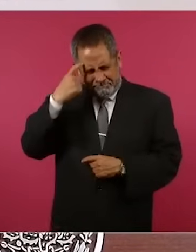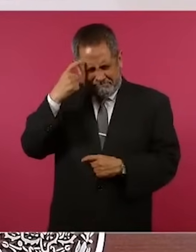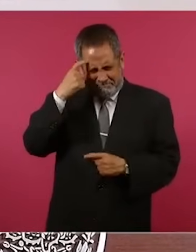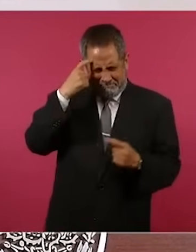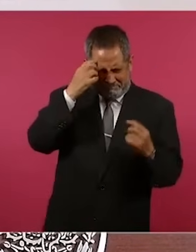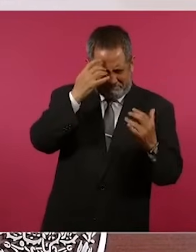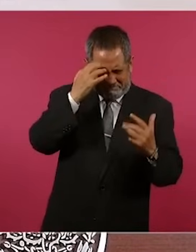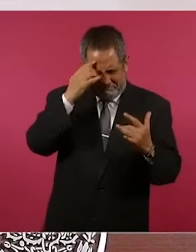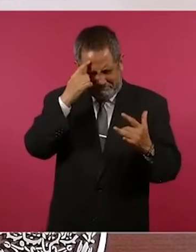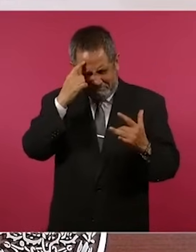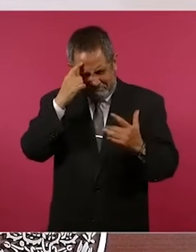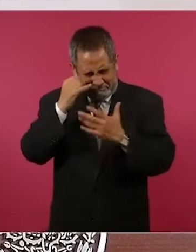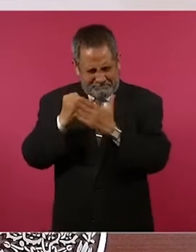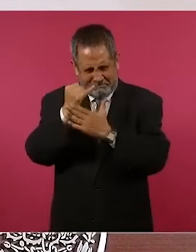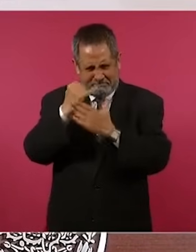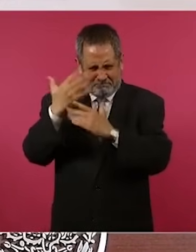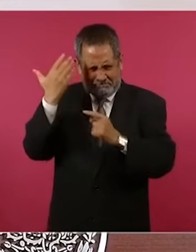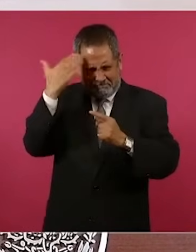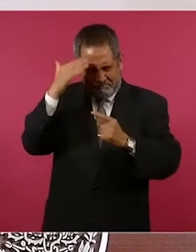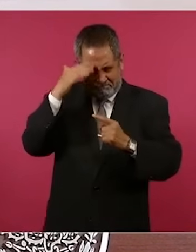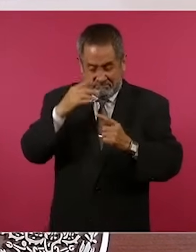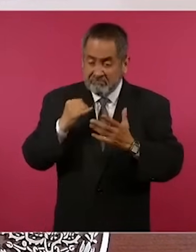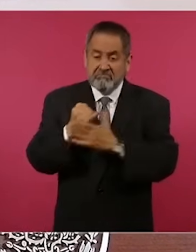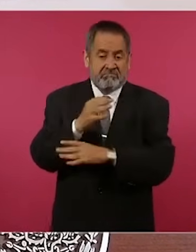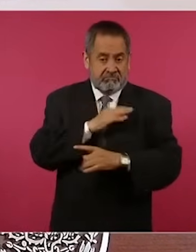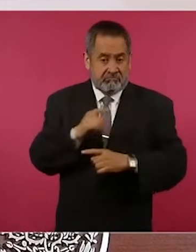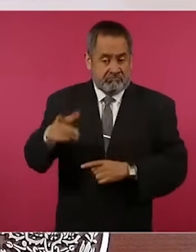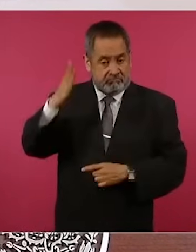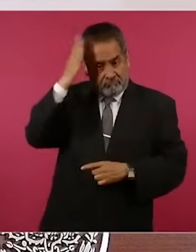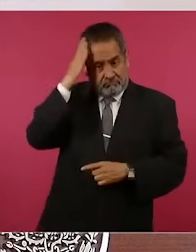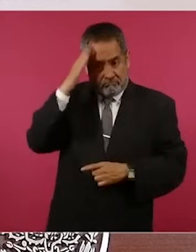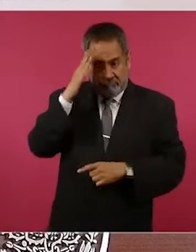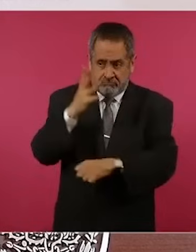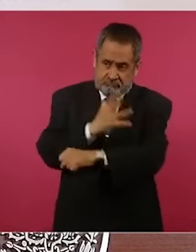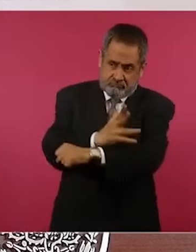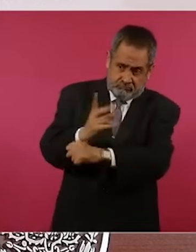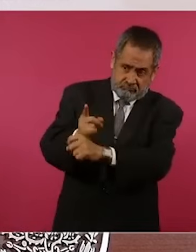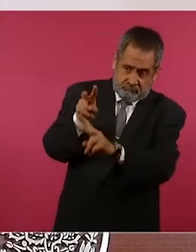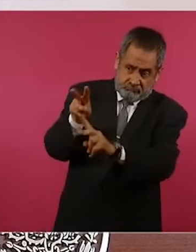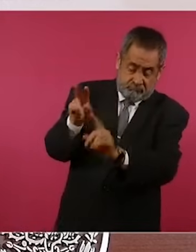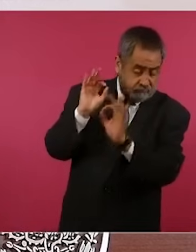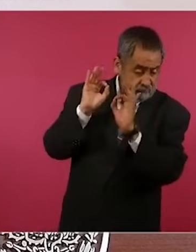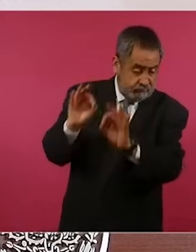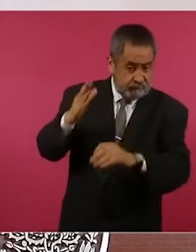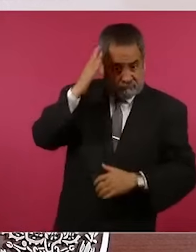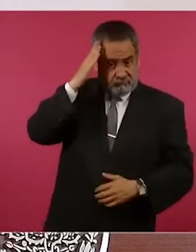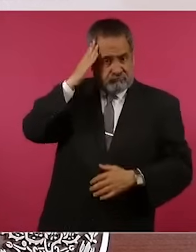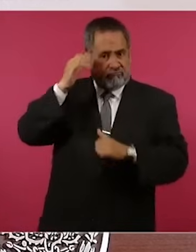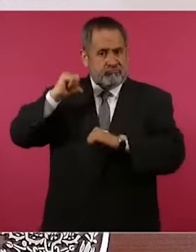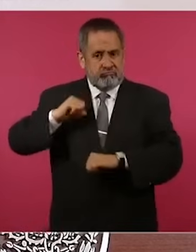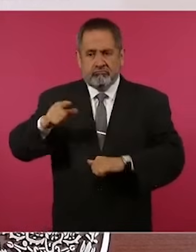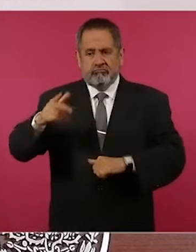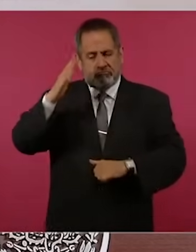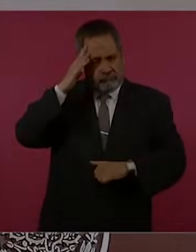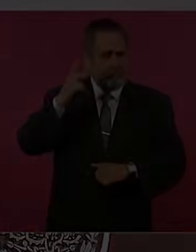autoridad, sobre todo autoridad moral y autoridad política.